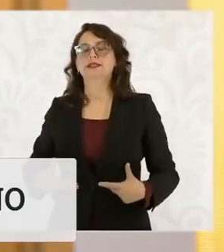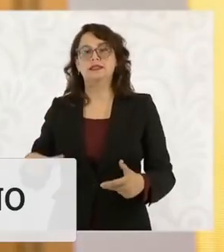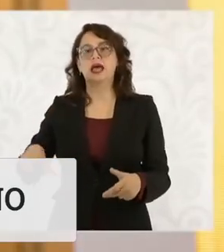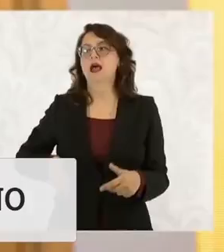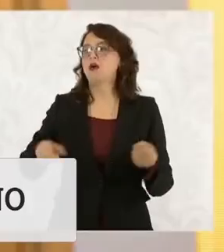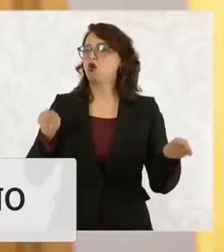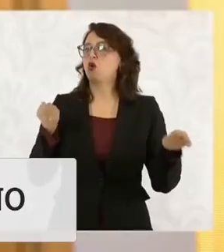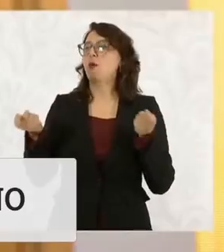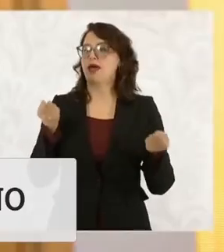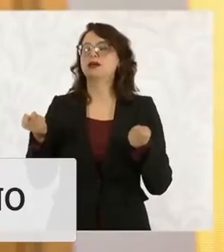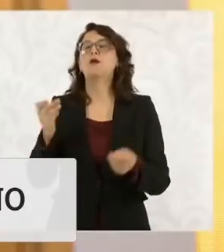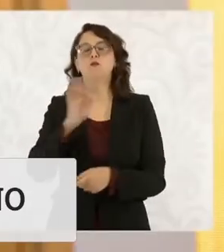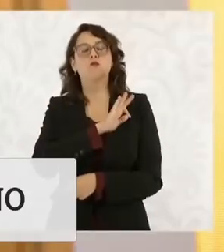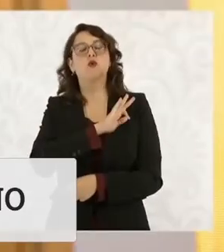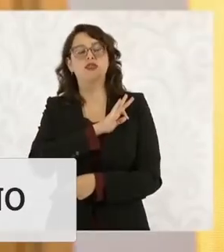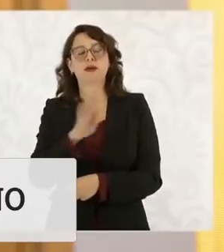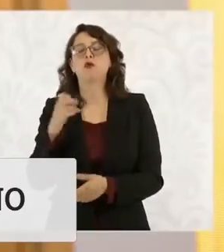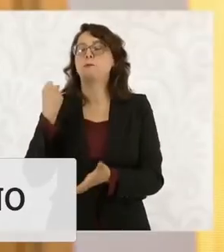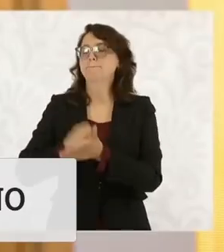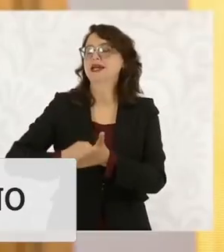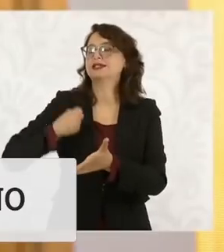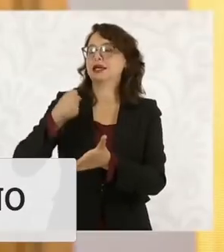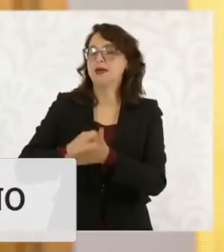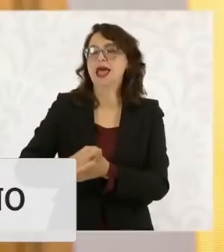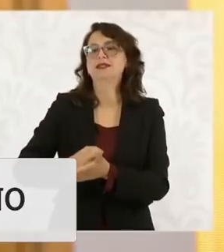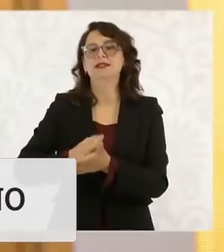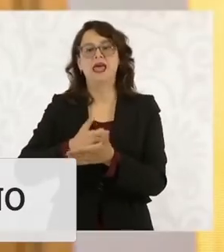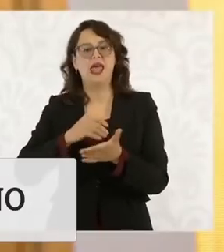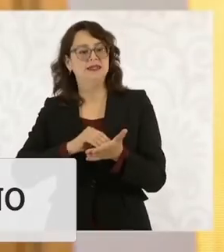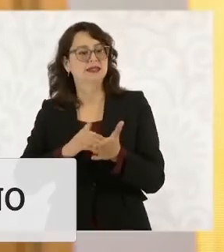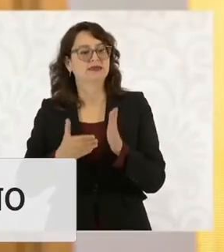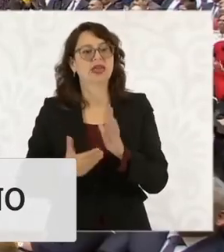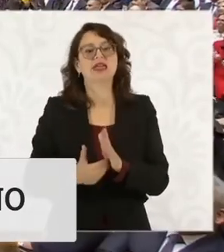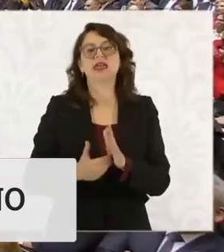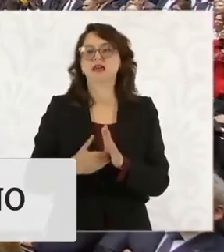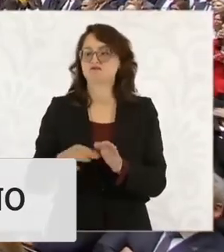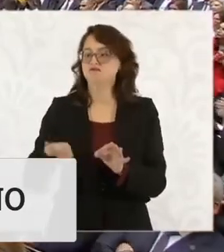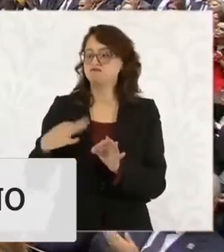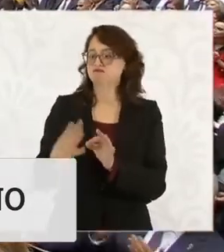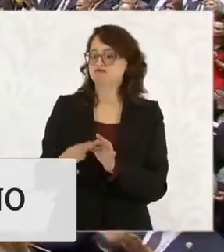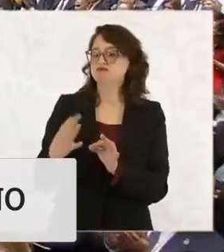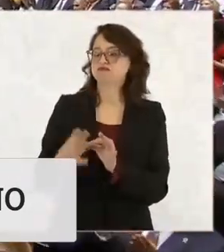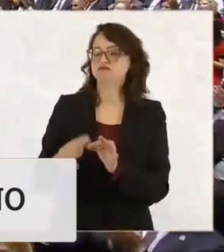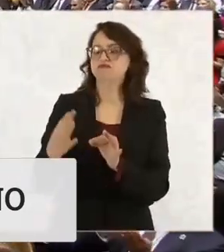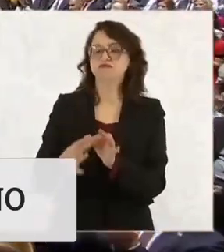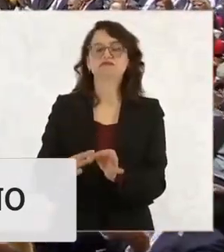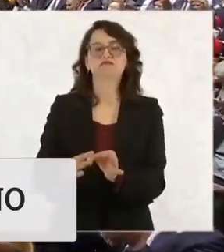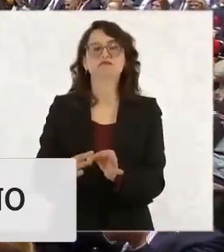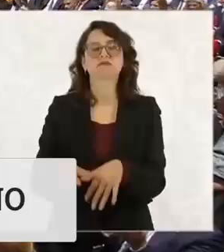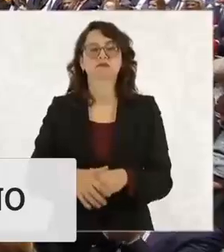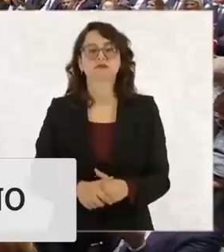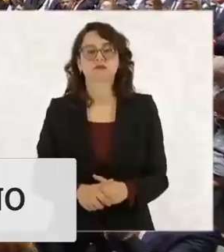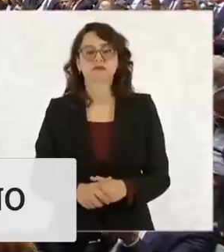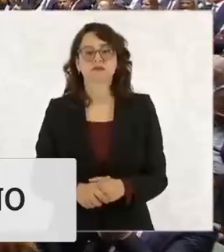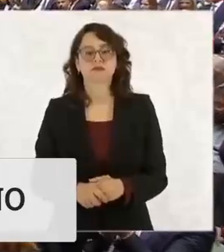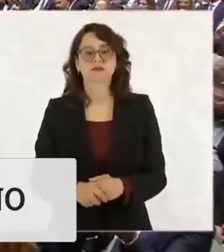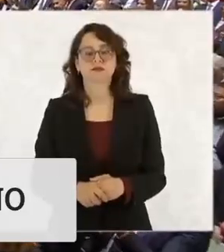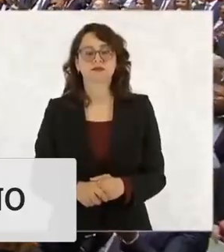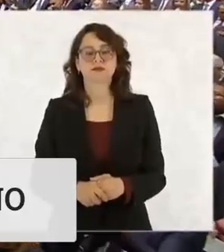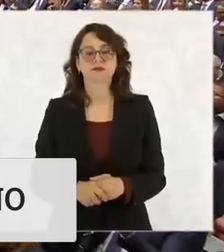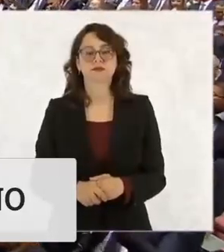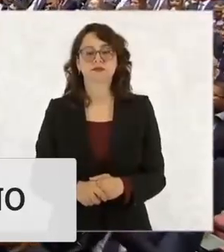con perseverancia, estrategia y damos resultados. En 11 meses,